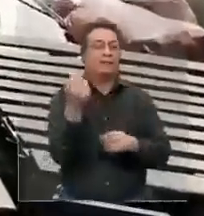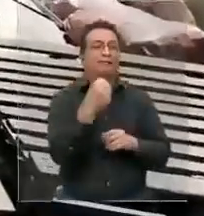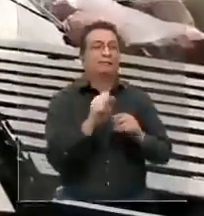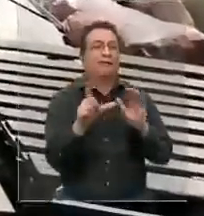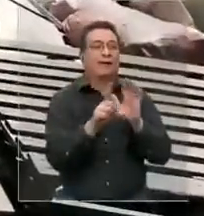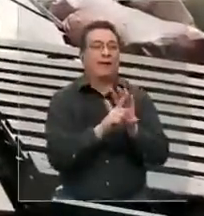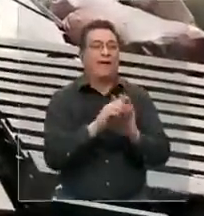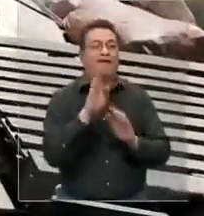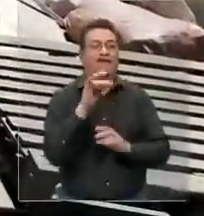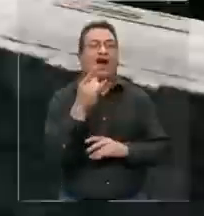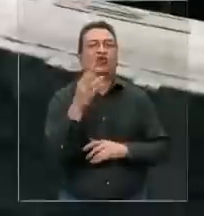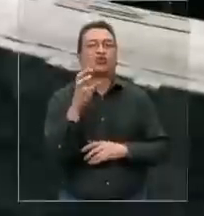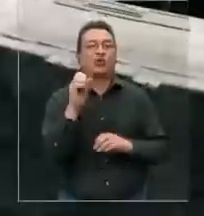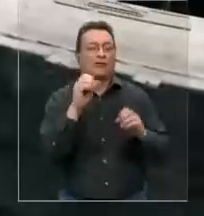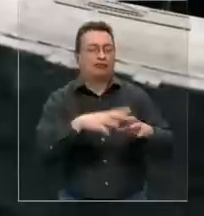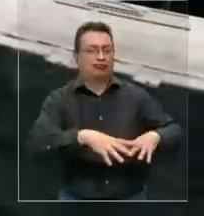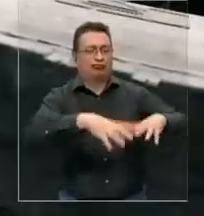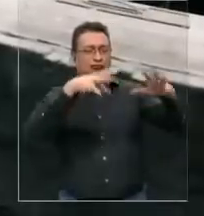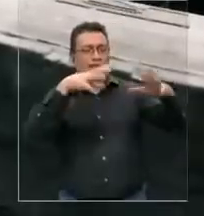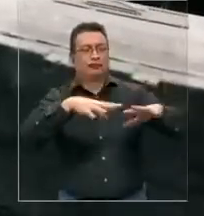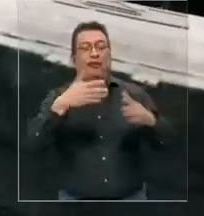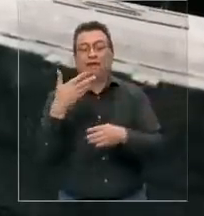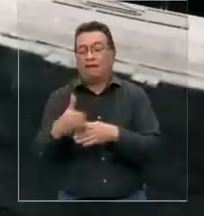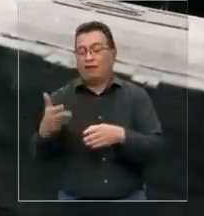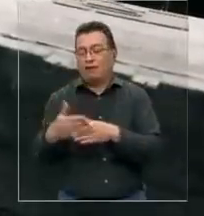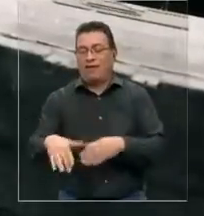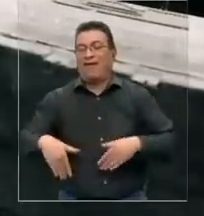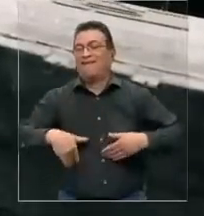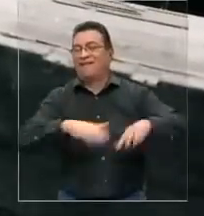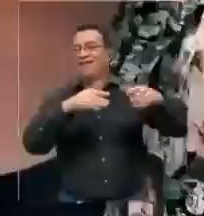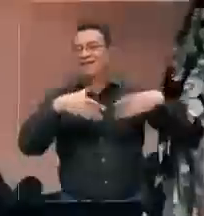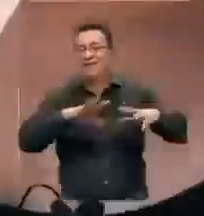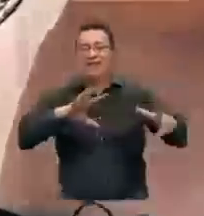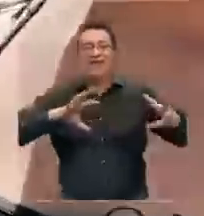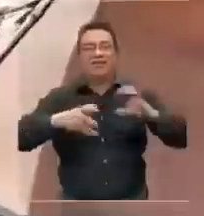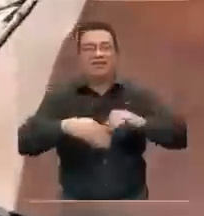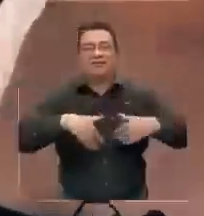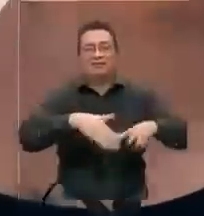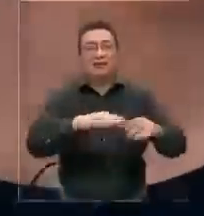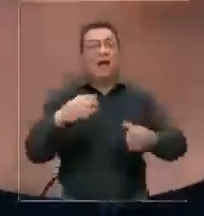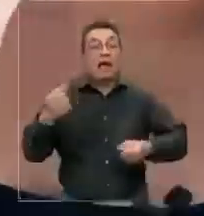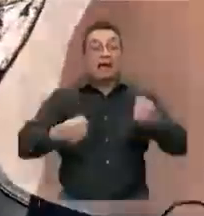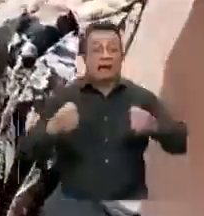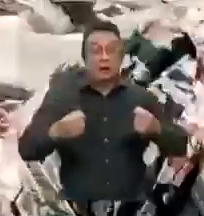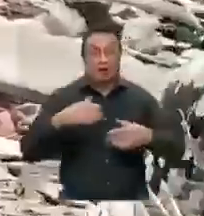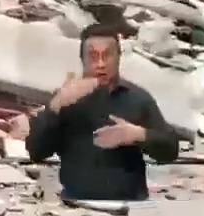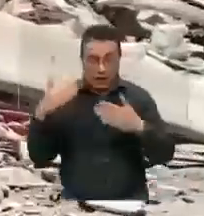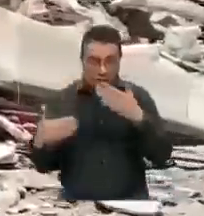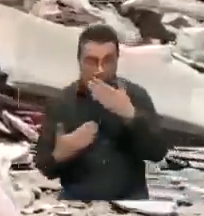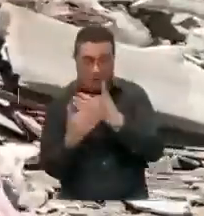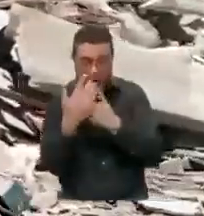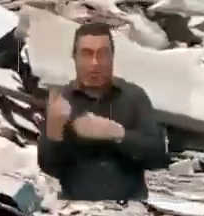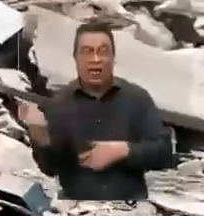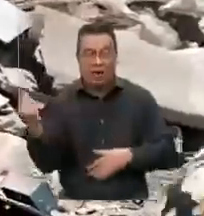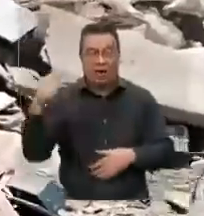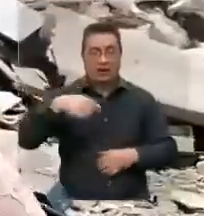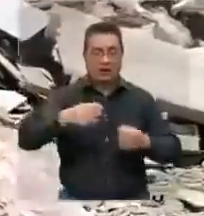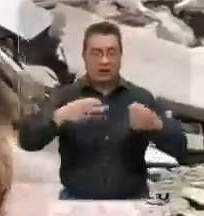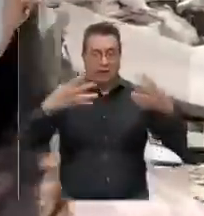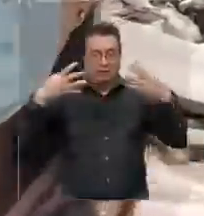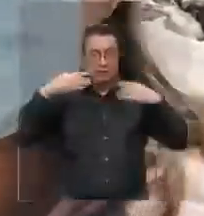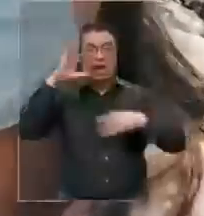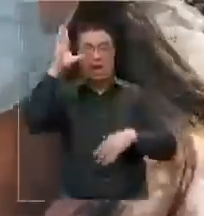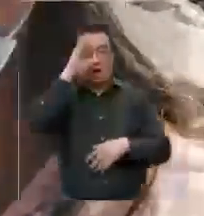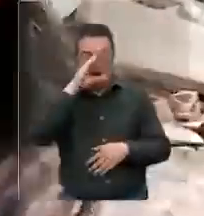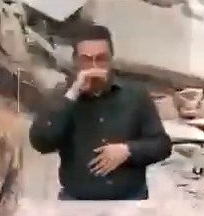y microbasurales para deshacerse de sus residuos y escombros. Los camiones vienen en la mañana, en la